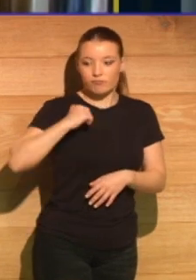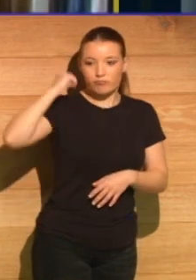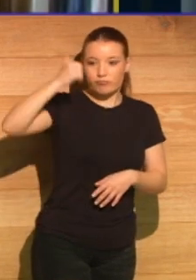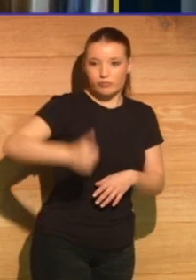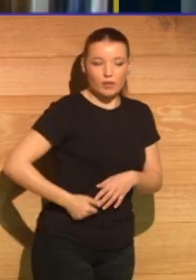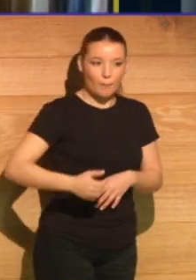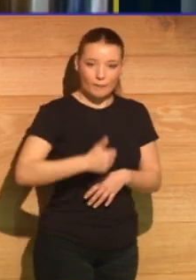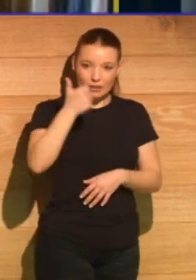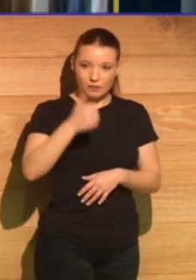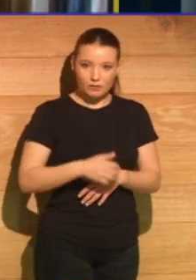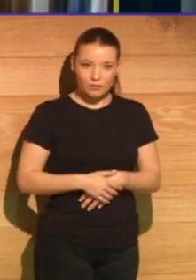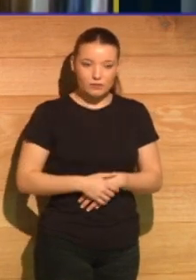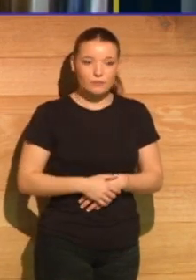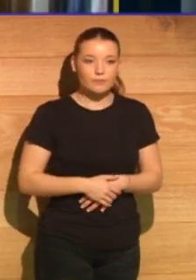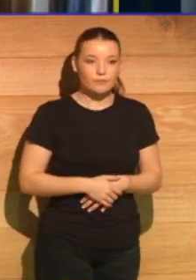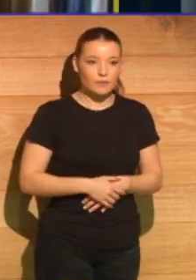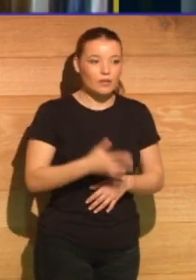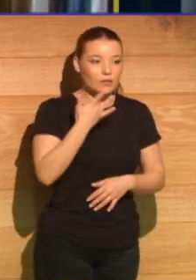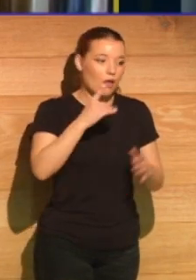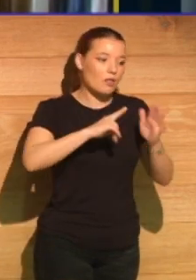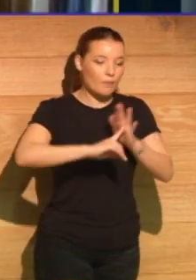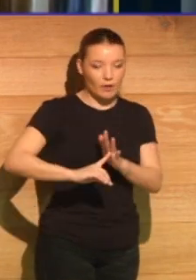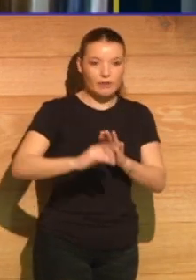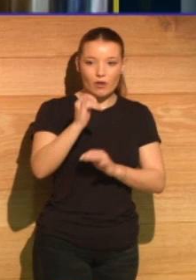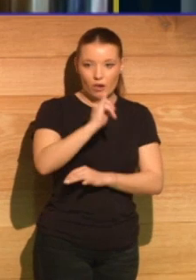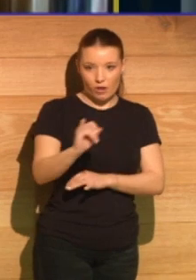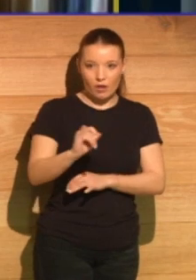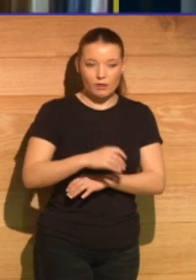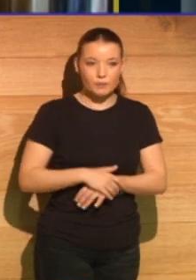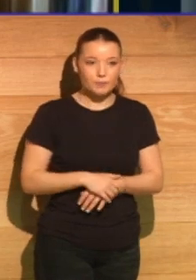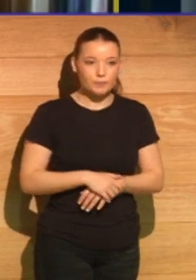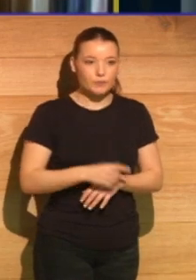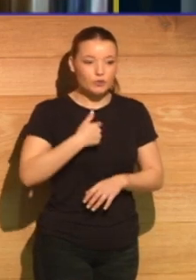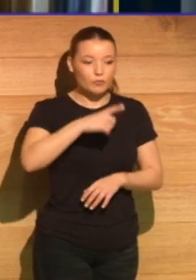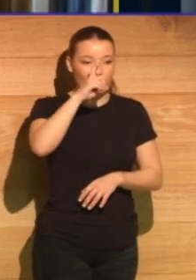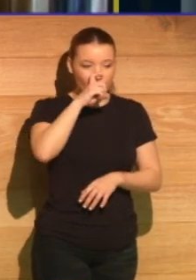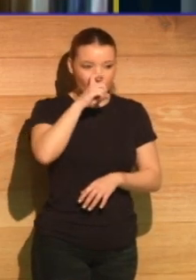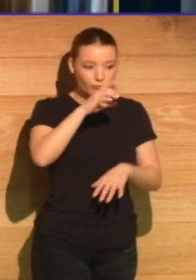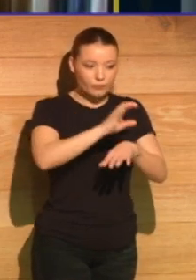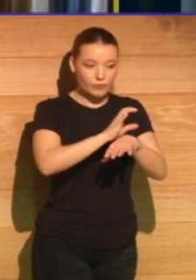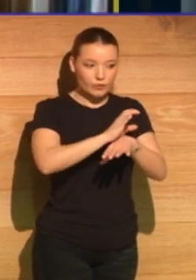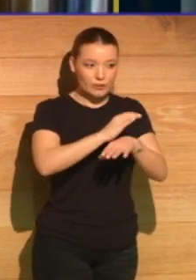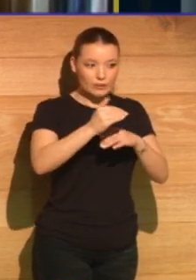que tenemos alrededor. Y sí, hay desprecio, o sea, yo me acuerdo durante la carrera que, pues eso, había profesores que